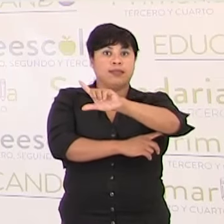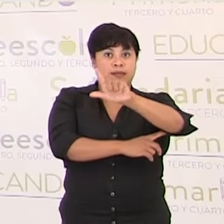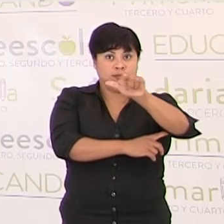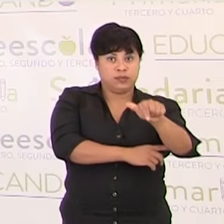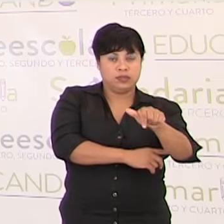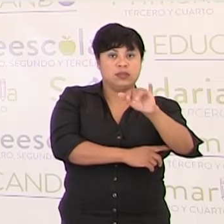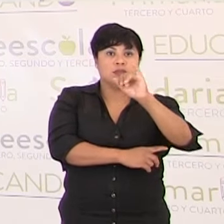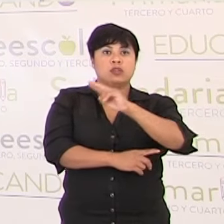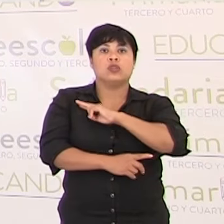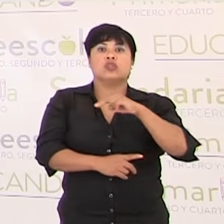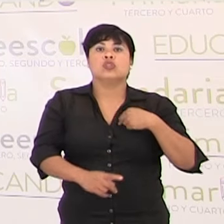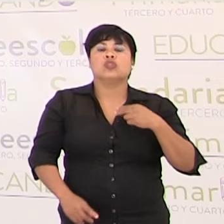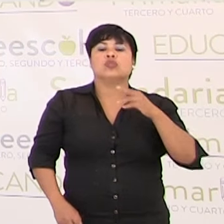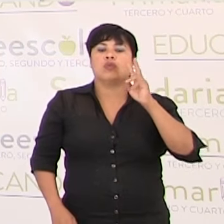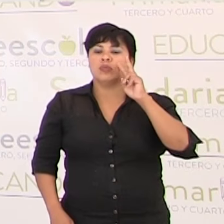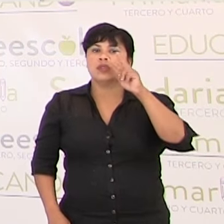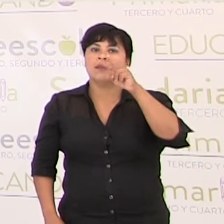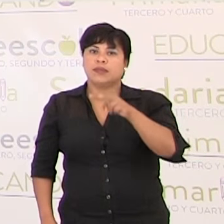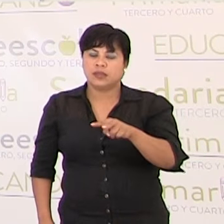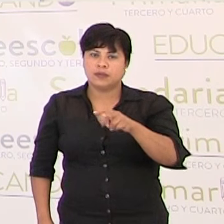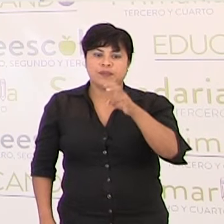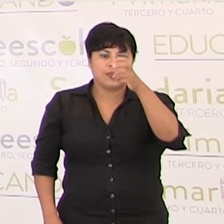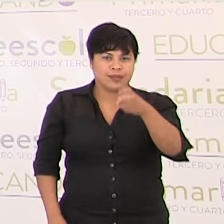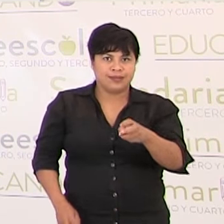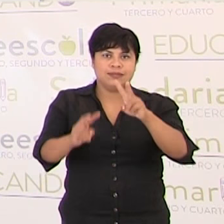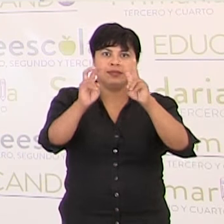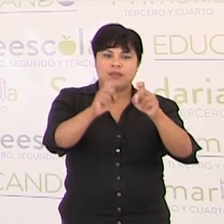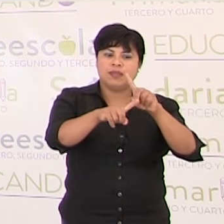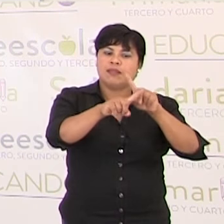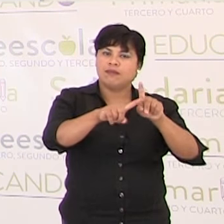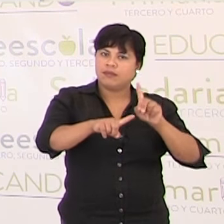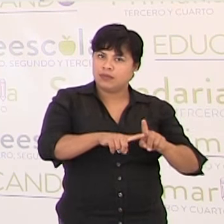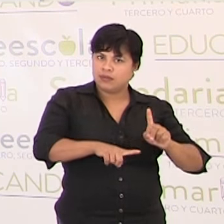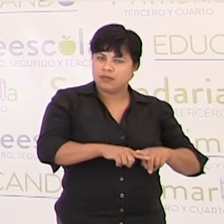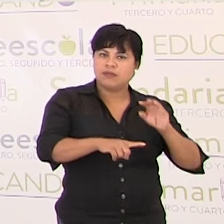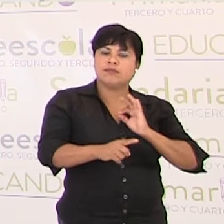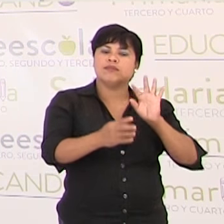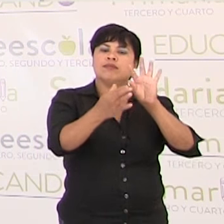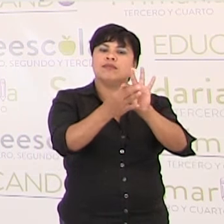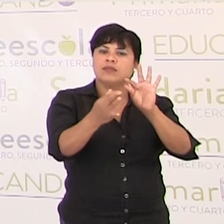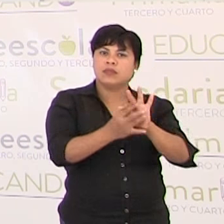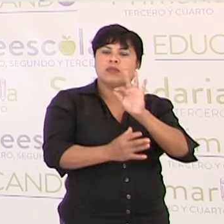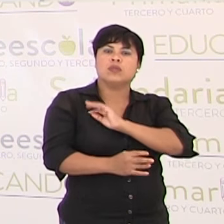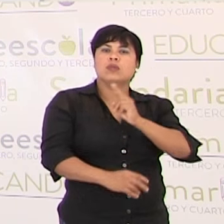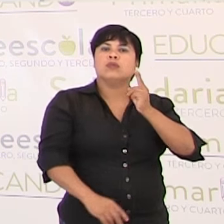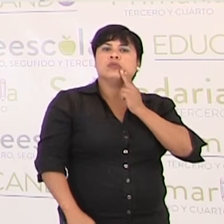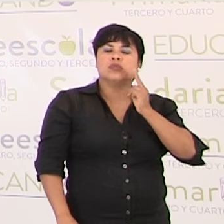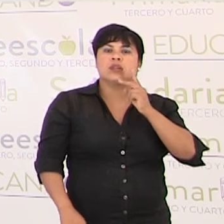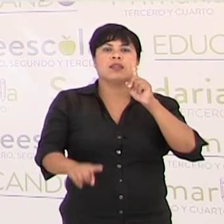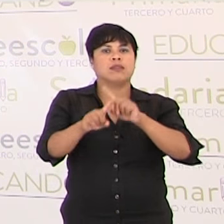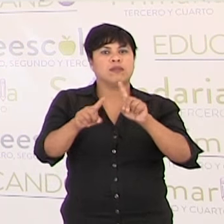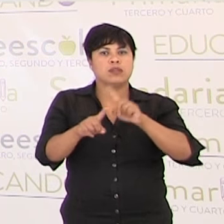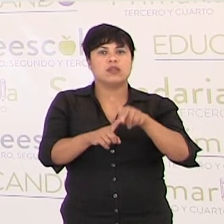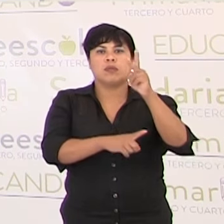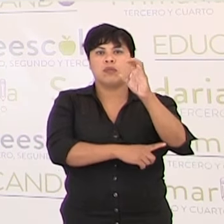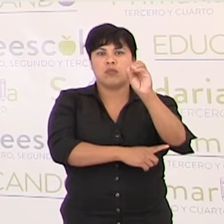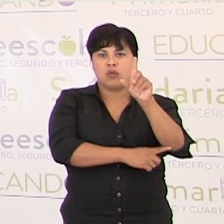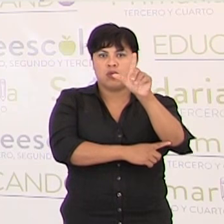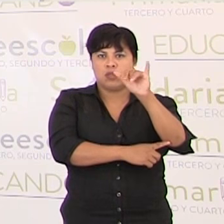Posteriormente, ¿sí?, vamos a ir abordando esos temas, ¿sí?, en donde vamos a tener que utilizar los